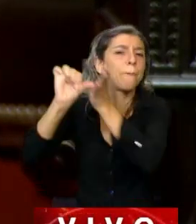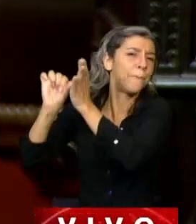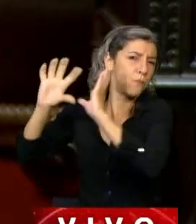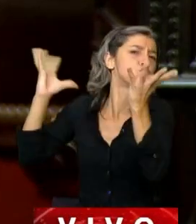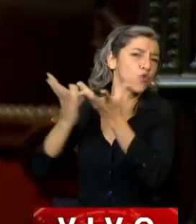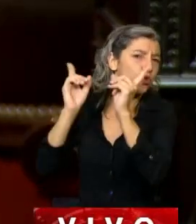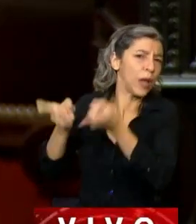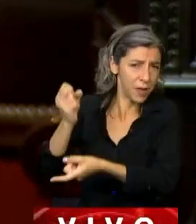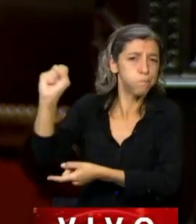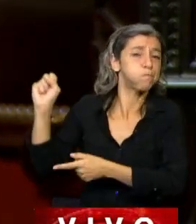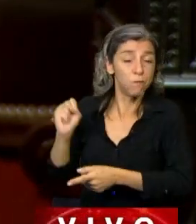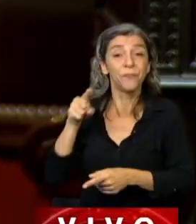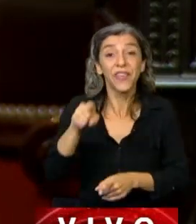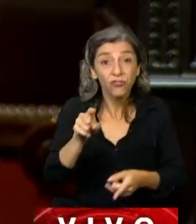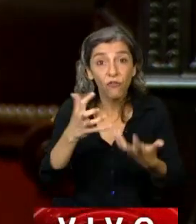mundo.